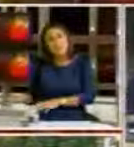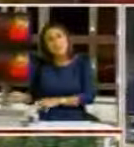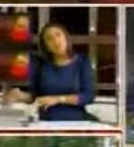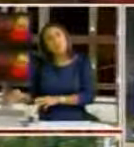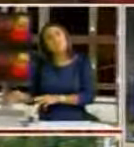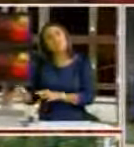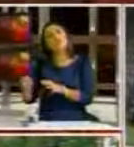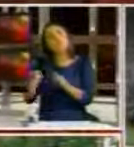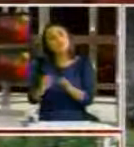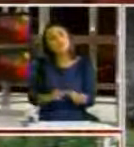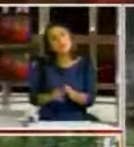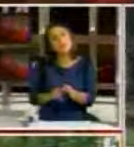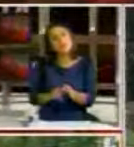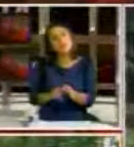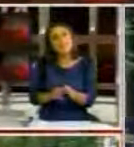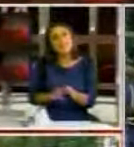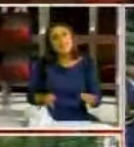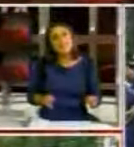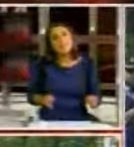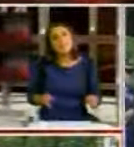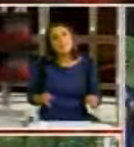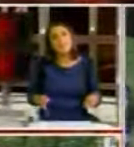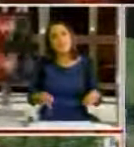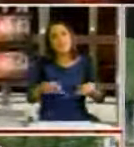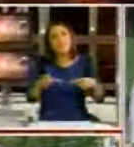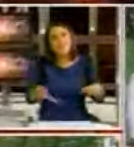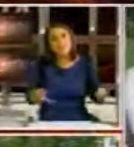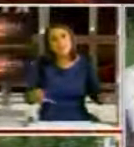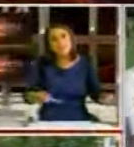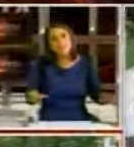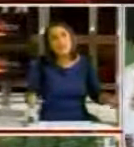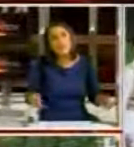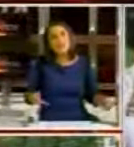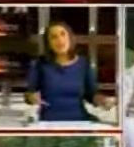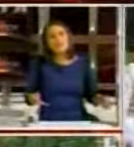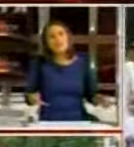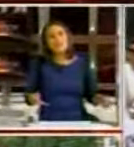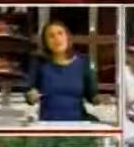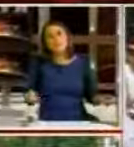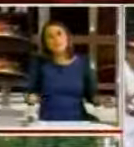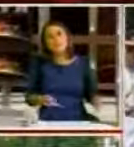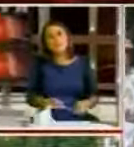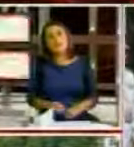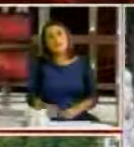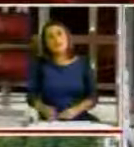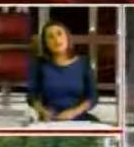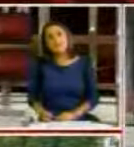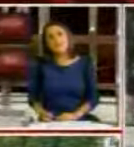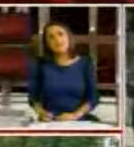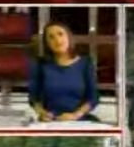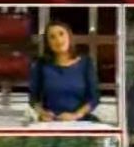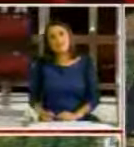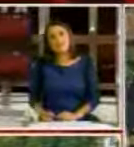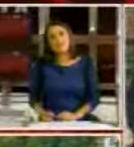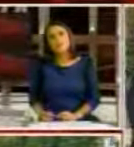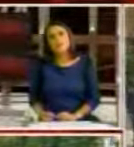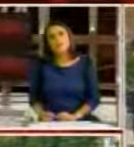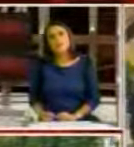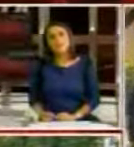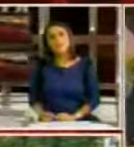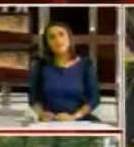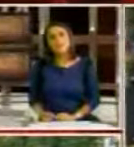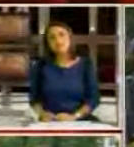de Cerro Castillo, de ahí a que la cosa también tendiera a demorarse durante la tarde. No, hubo retraso después, en el